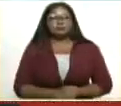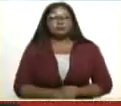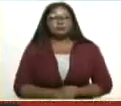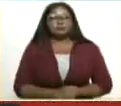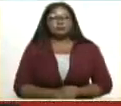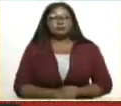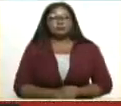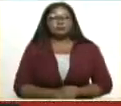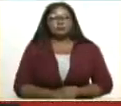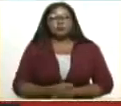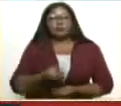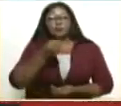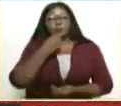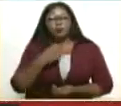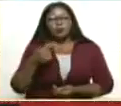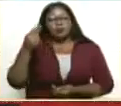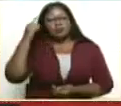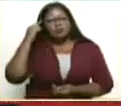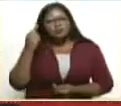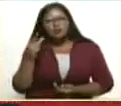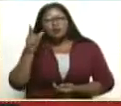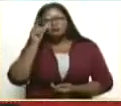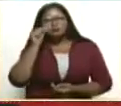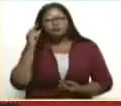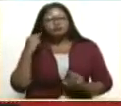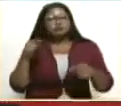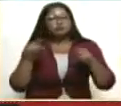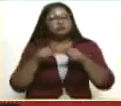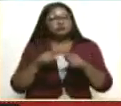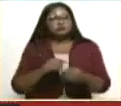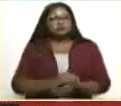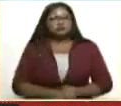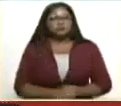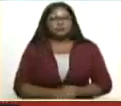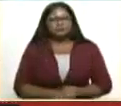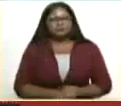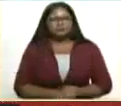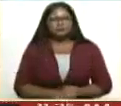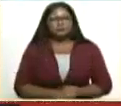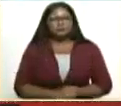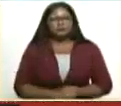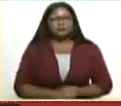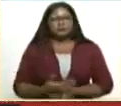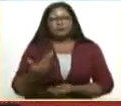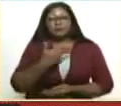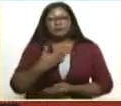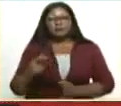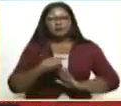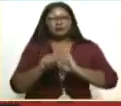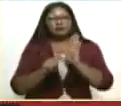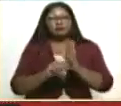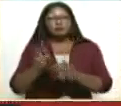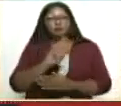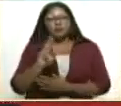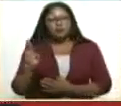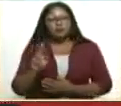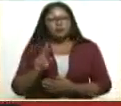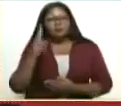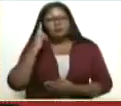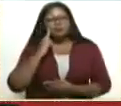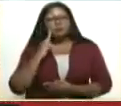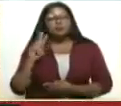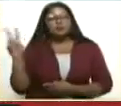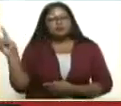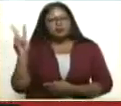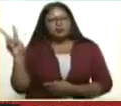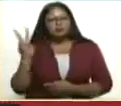Muy buenos días, señoras y señores. El presidente constitucional de la República Bolivariana